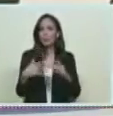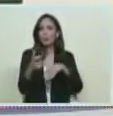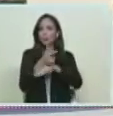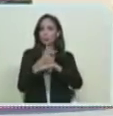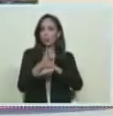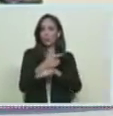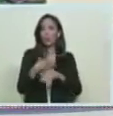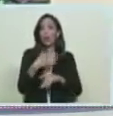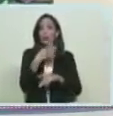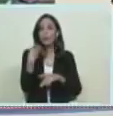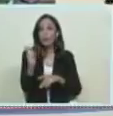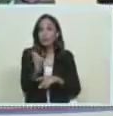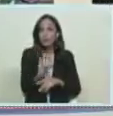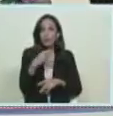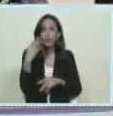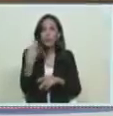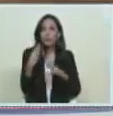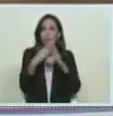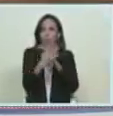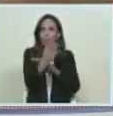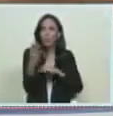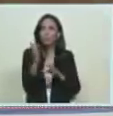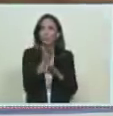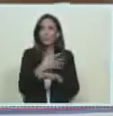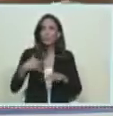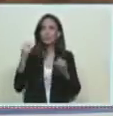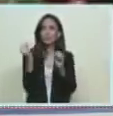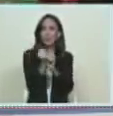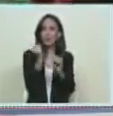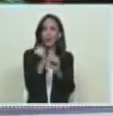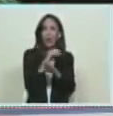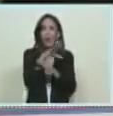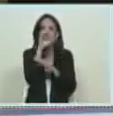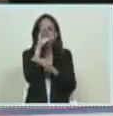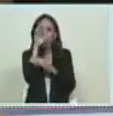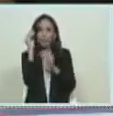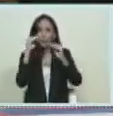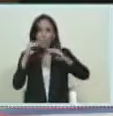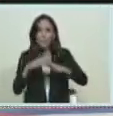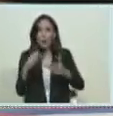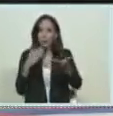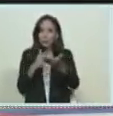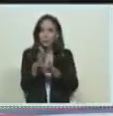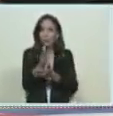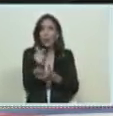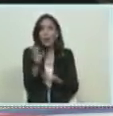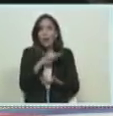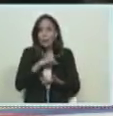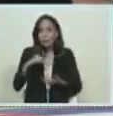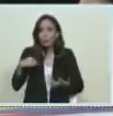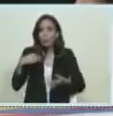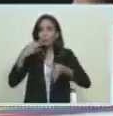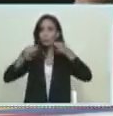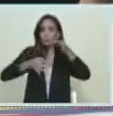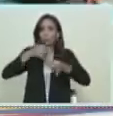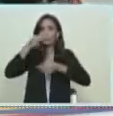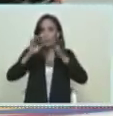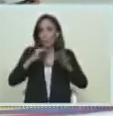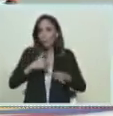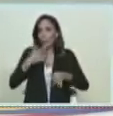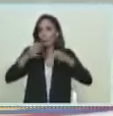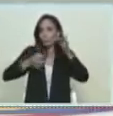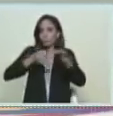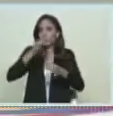Y de verdad que los muchachos tienen muchas ganas de trabajar, muchas ganas de aprender, muchas ganas de seguir adelante, y somos nosotros, como lo decía Robexa,